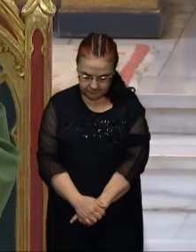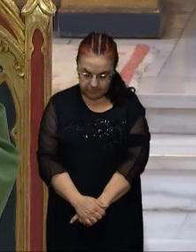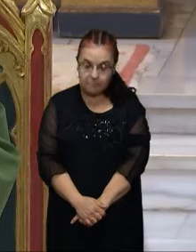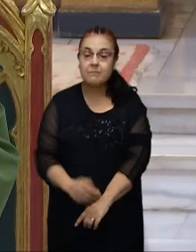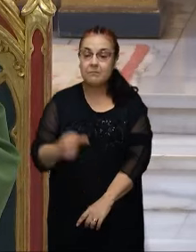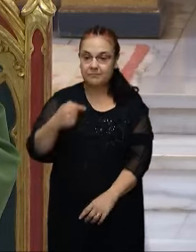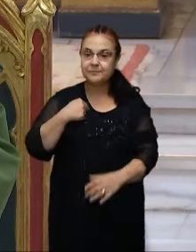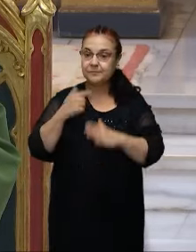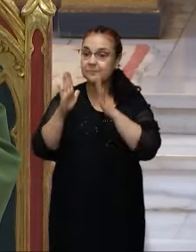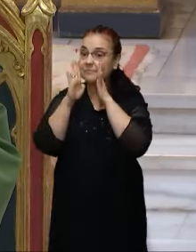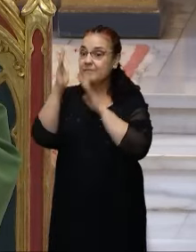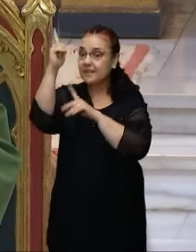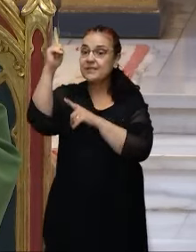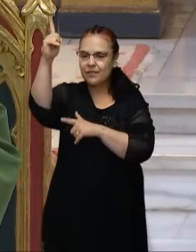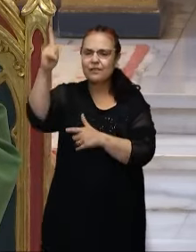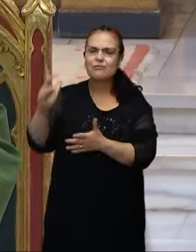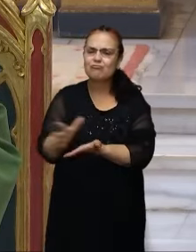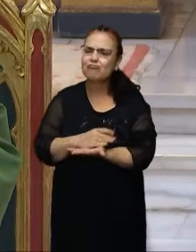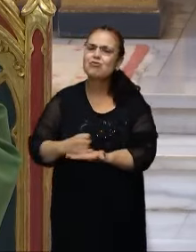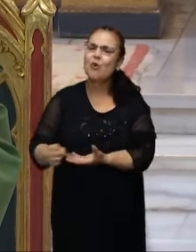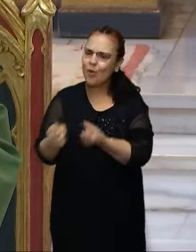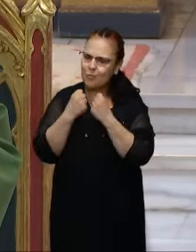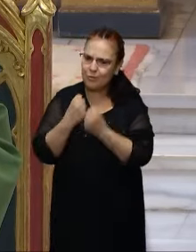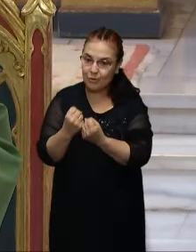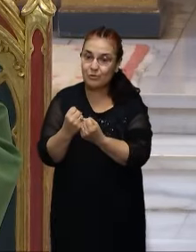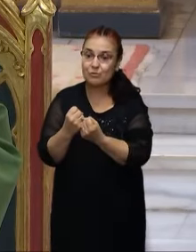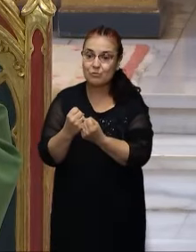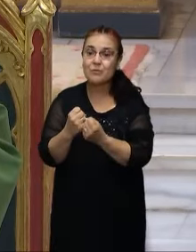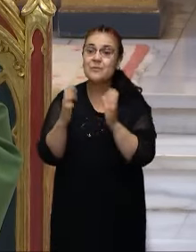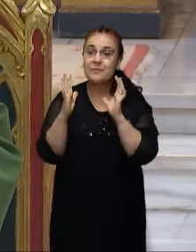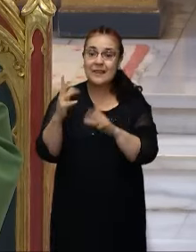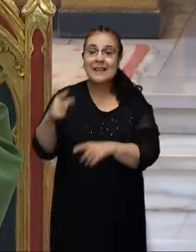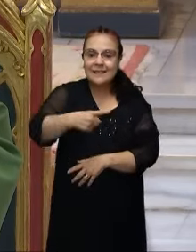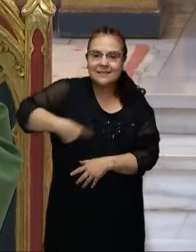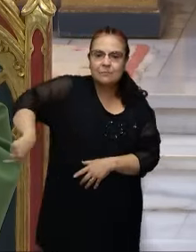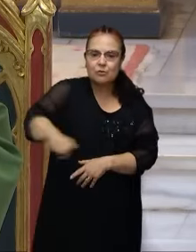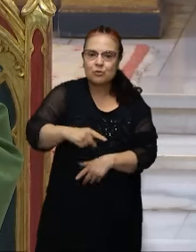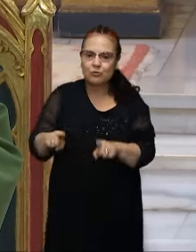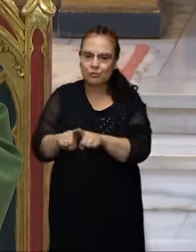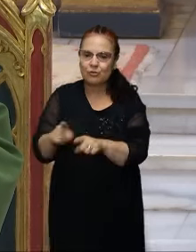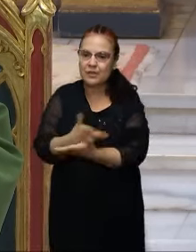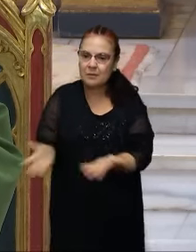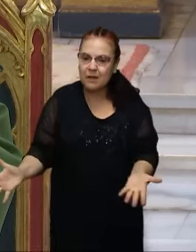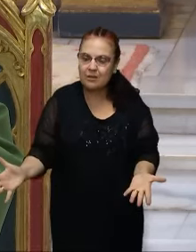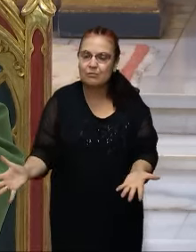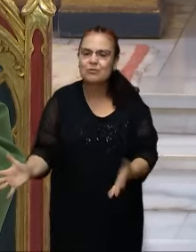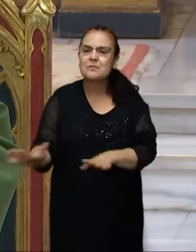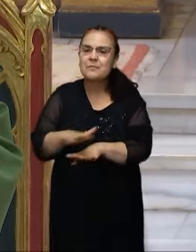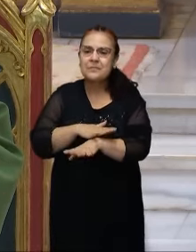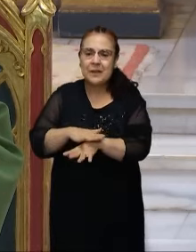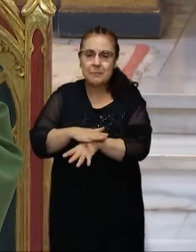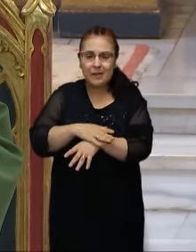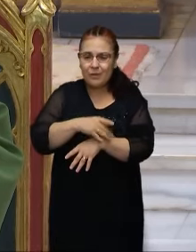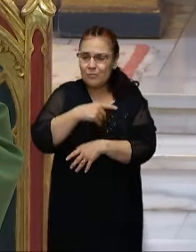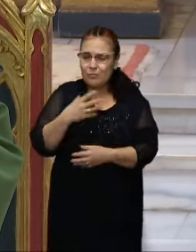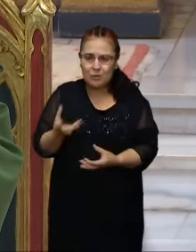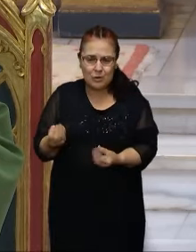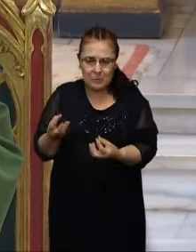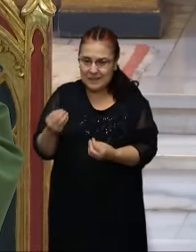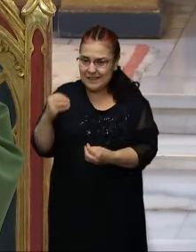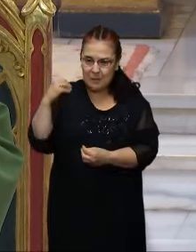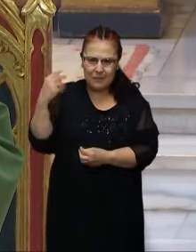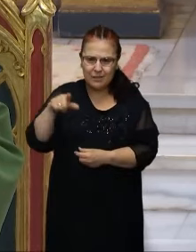Yo confieso ante Dios Todopoderoso y ante vosotros, hermanos, que he pecado